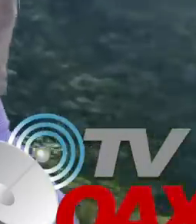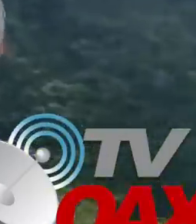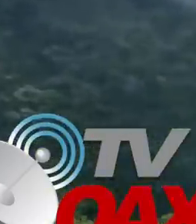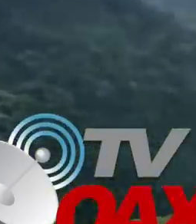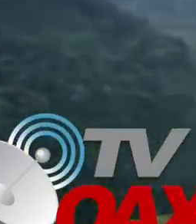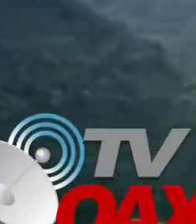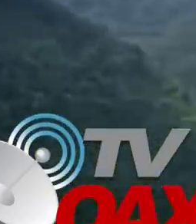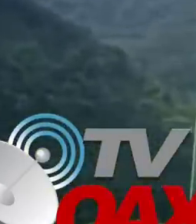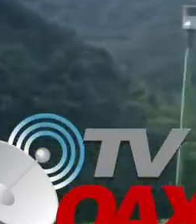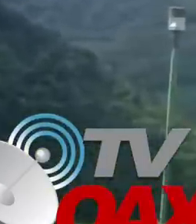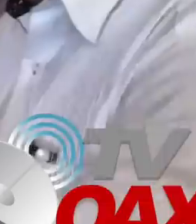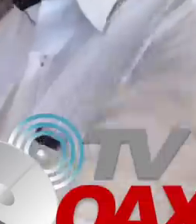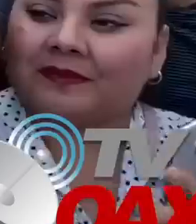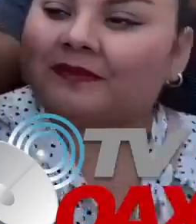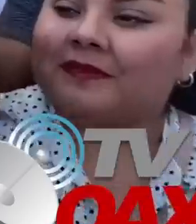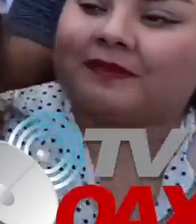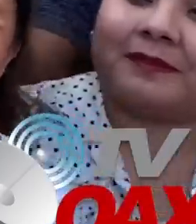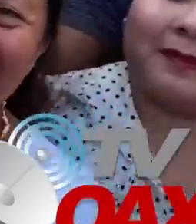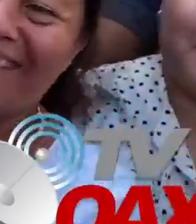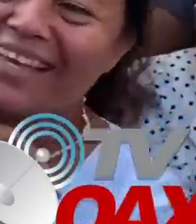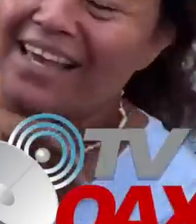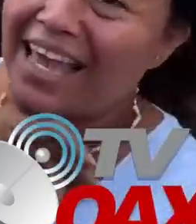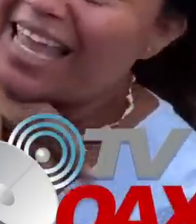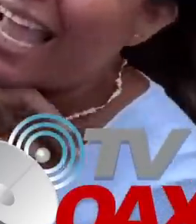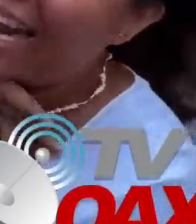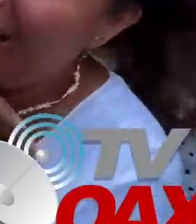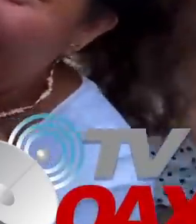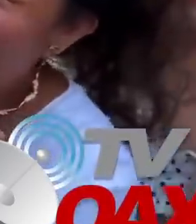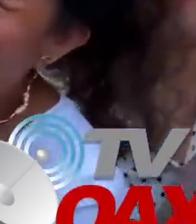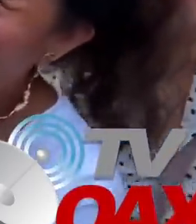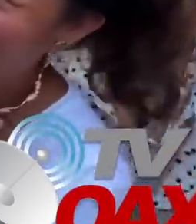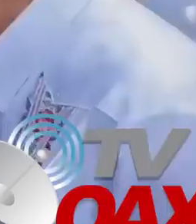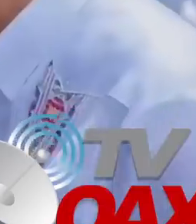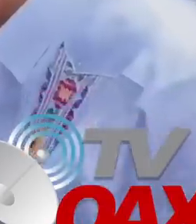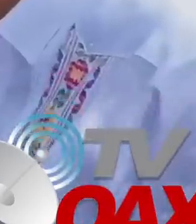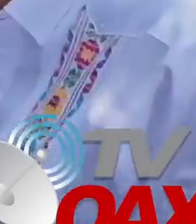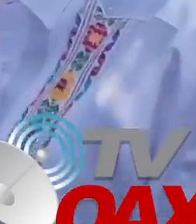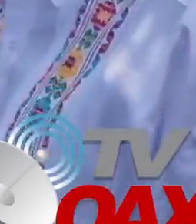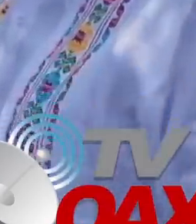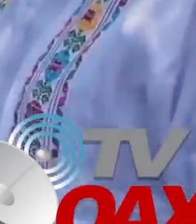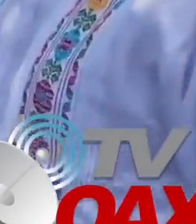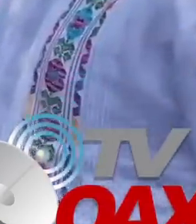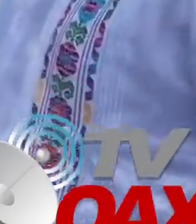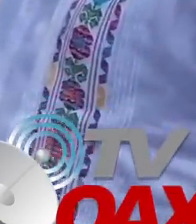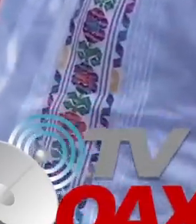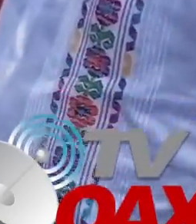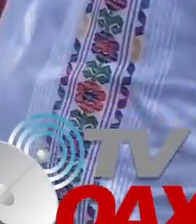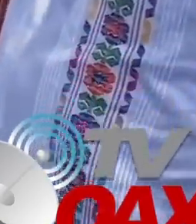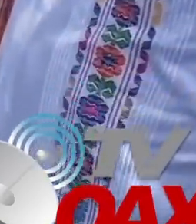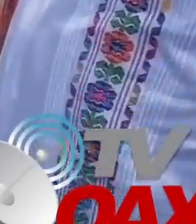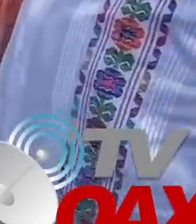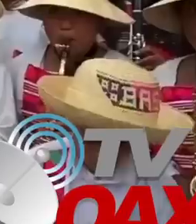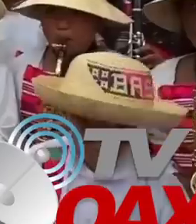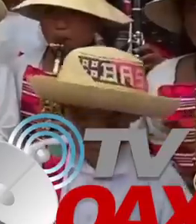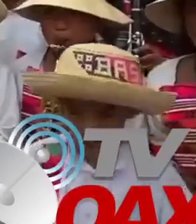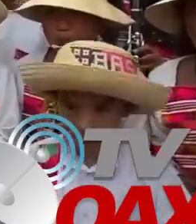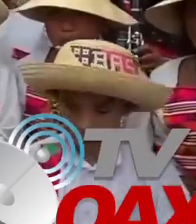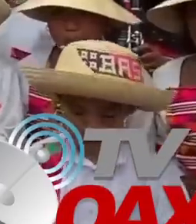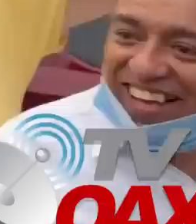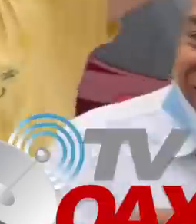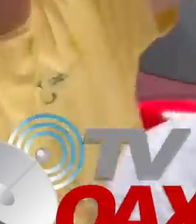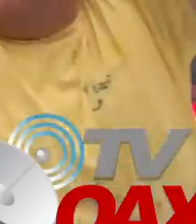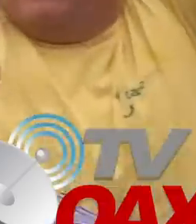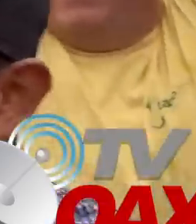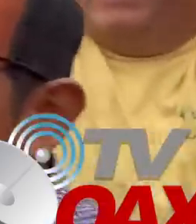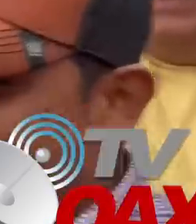Hoy, 17 de septiembre, el presidente de la República, Andrés Manuel López Obrador, regresa a la